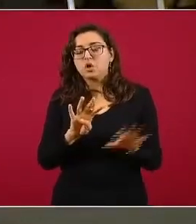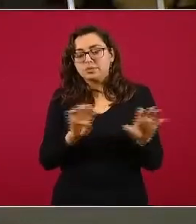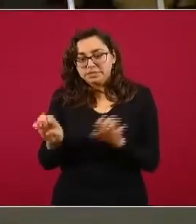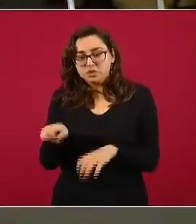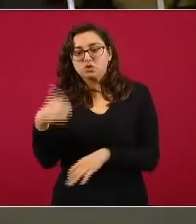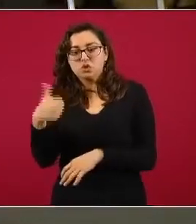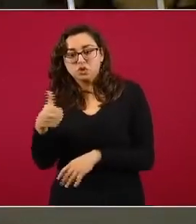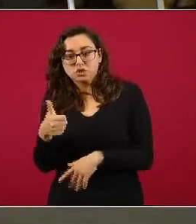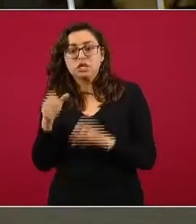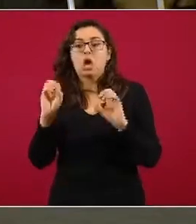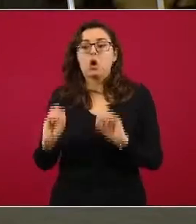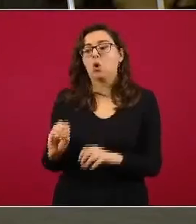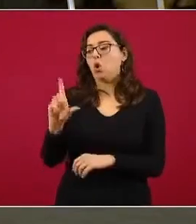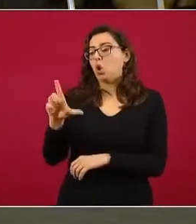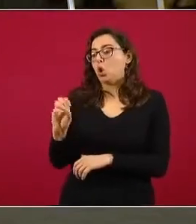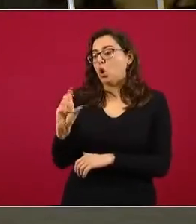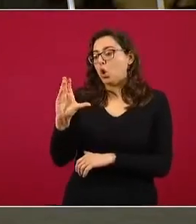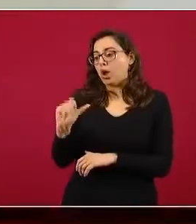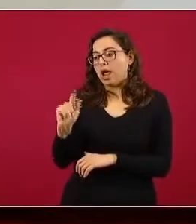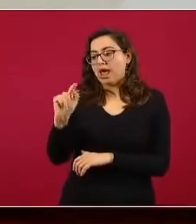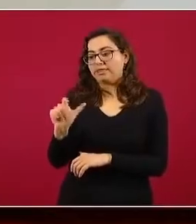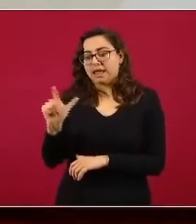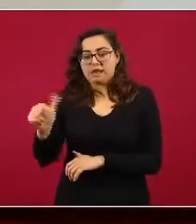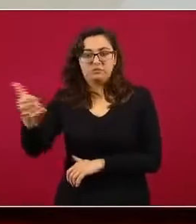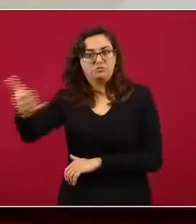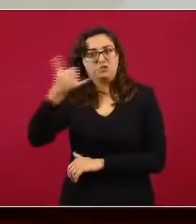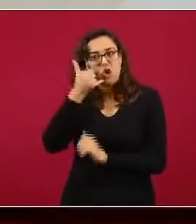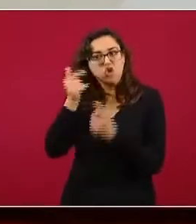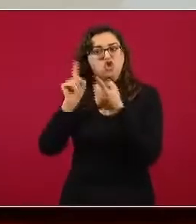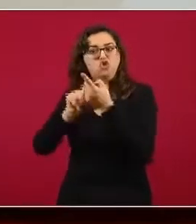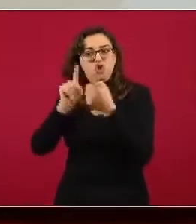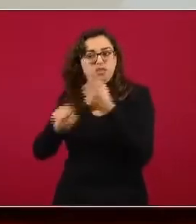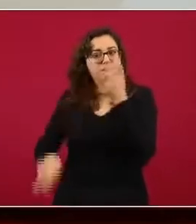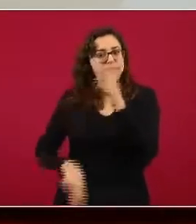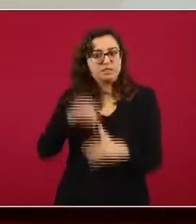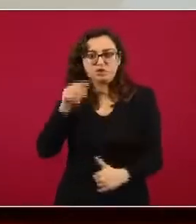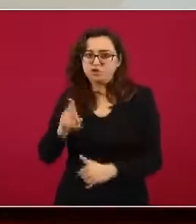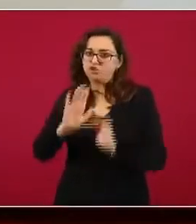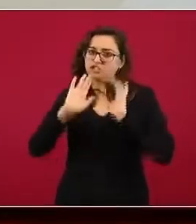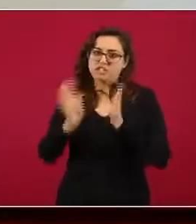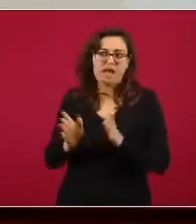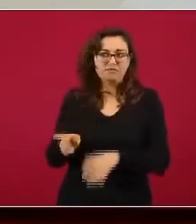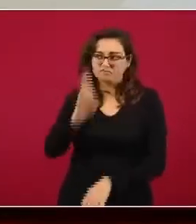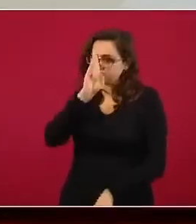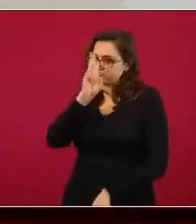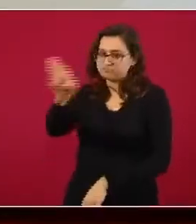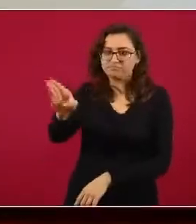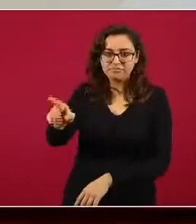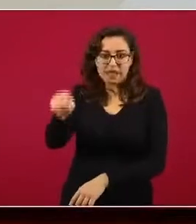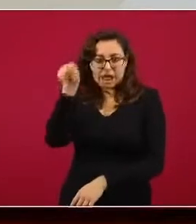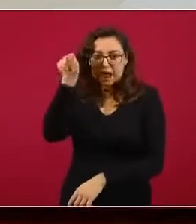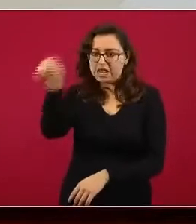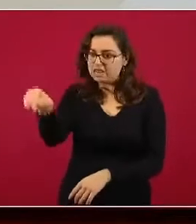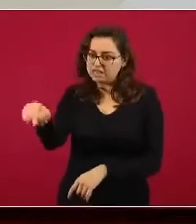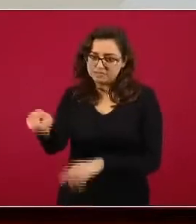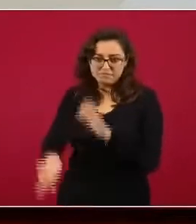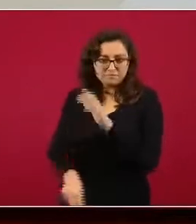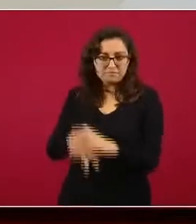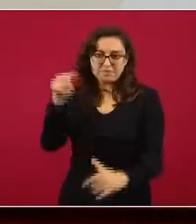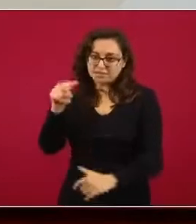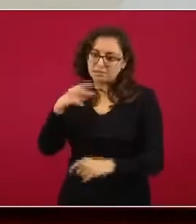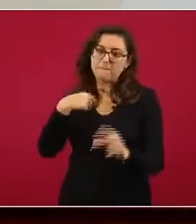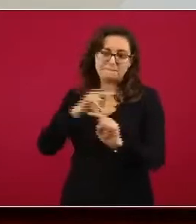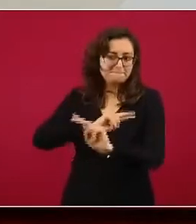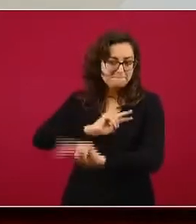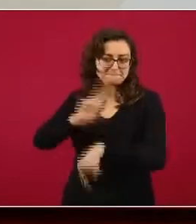Ciudad de México, porque ahí tienen acceso a las bases de datos y a los sistemas de información, y de manera más